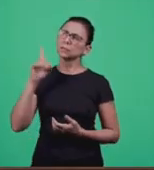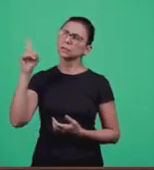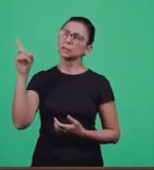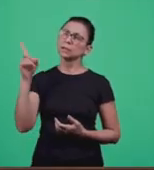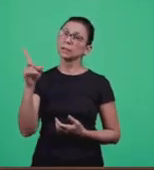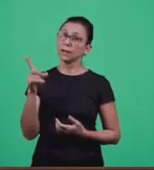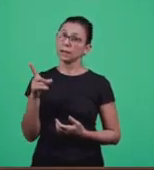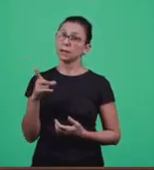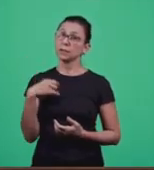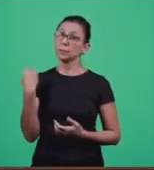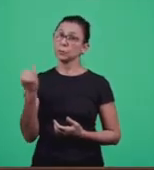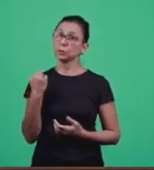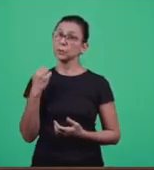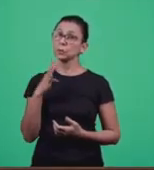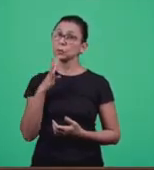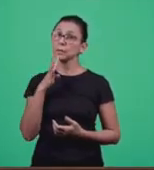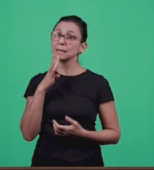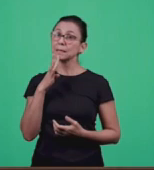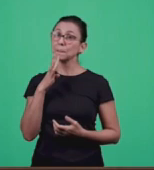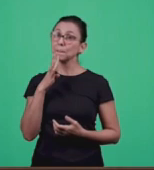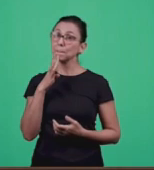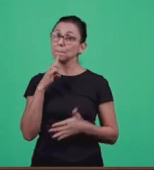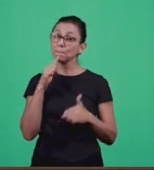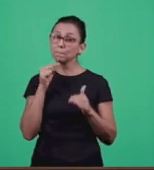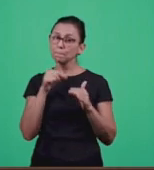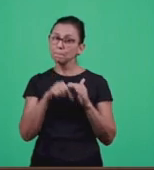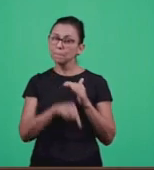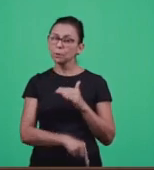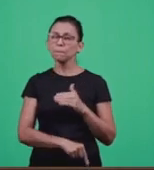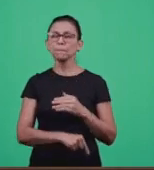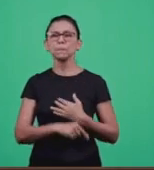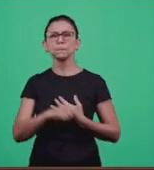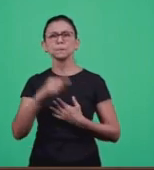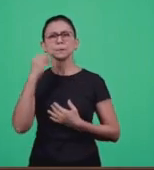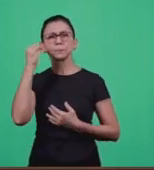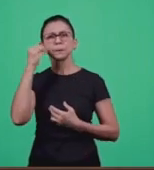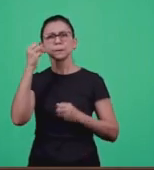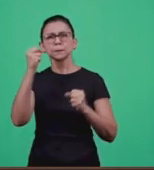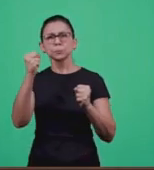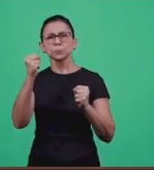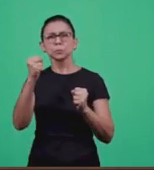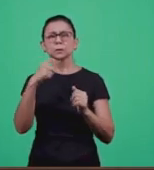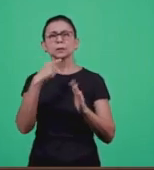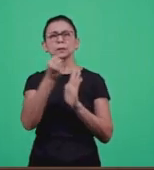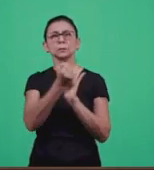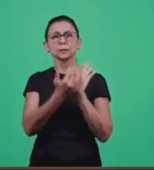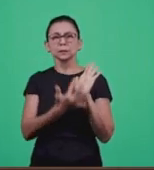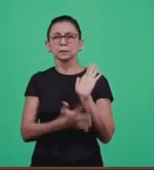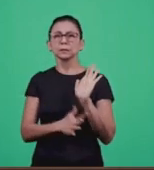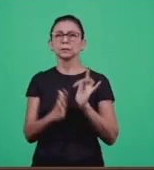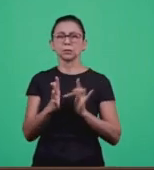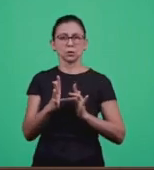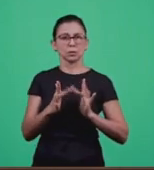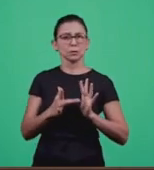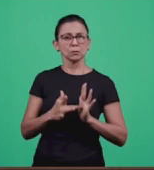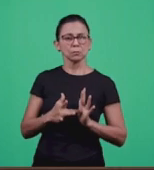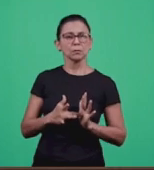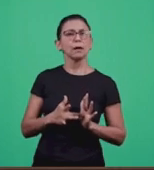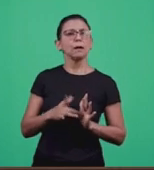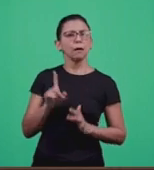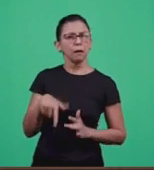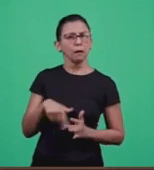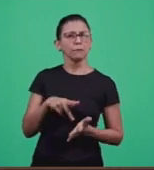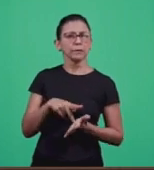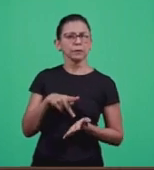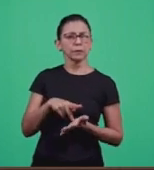para nosotros, siervos del Señor, nosotros necesitamos conocer con profundidad el poder de la sangre